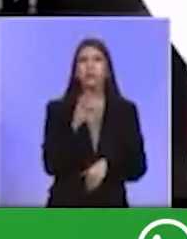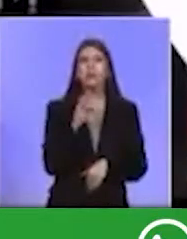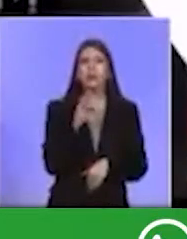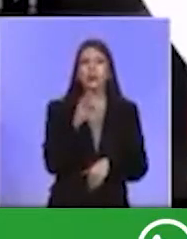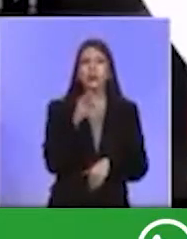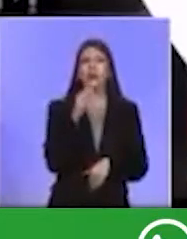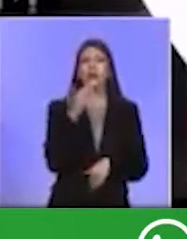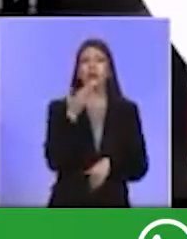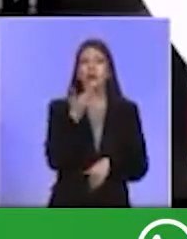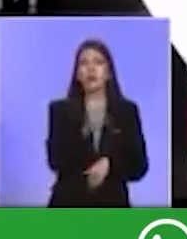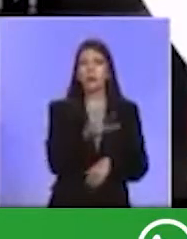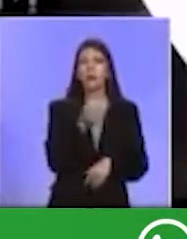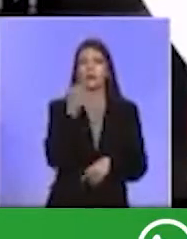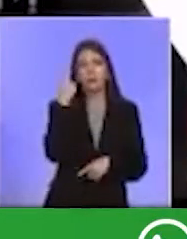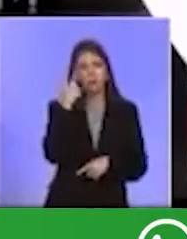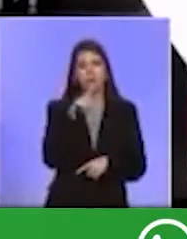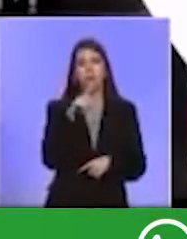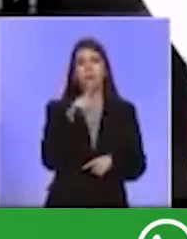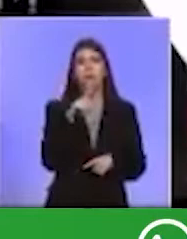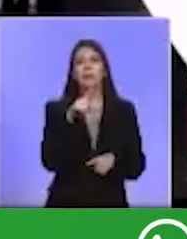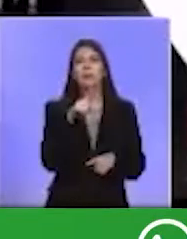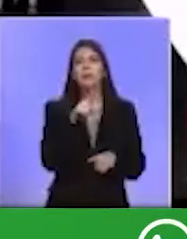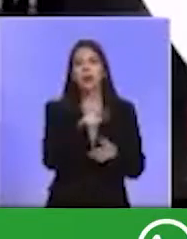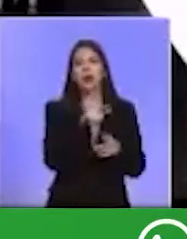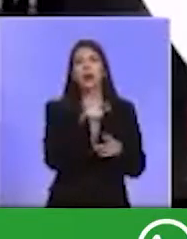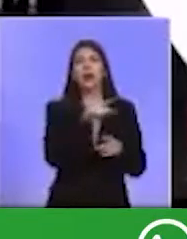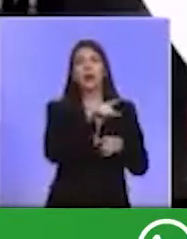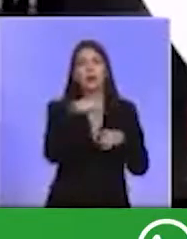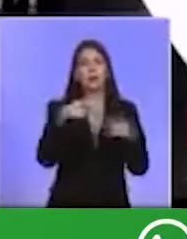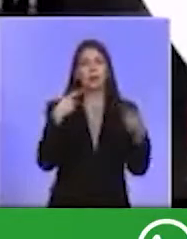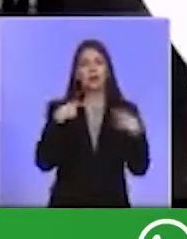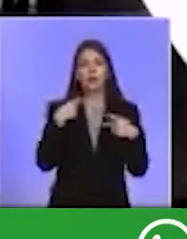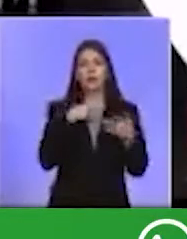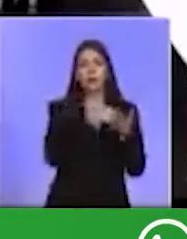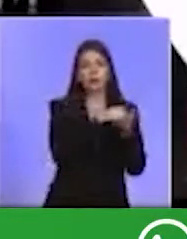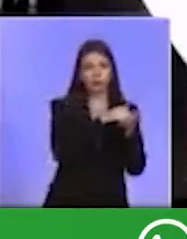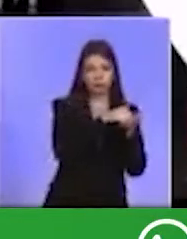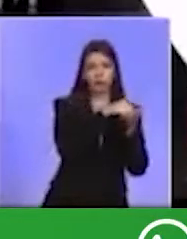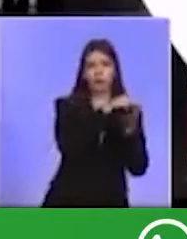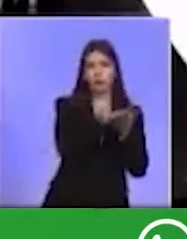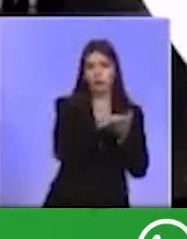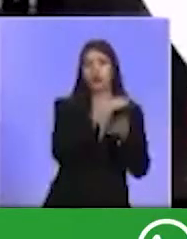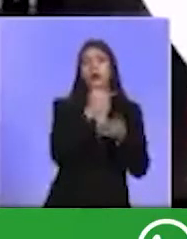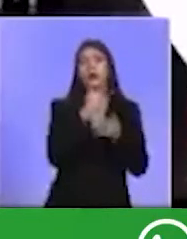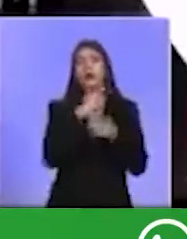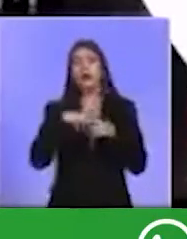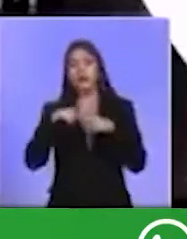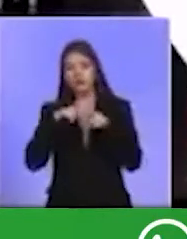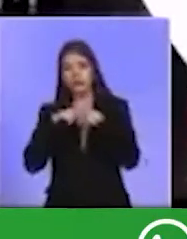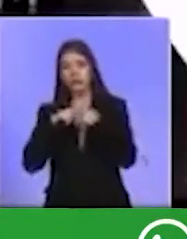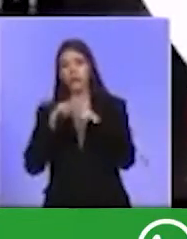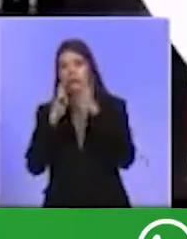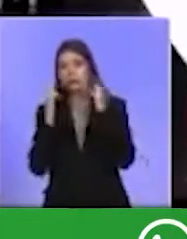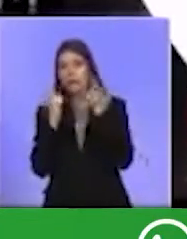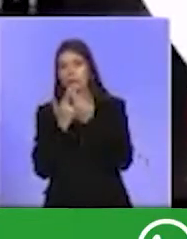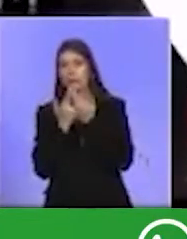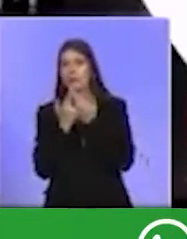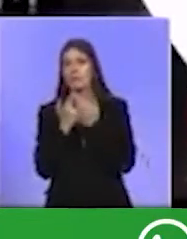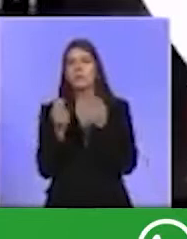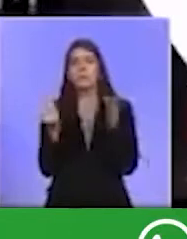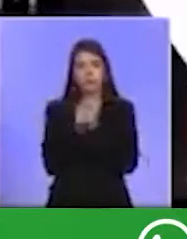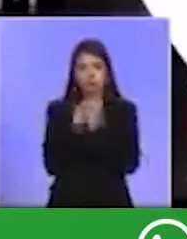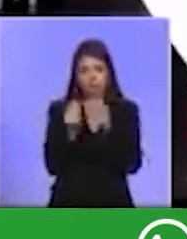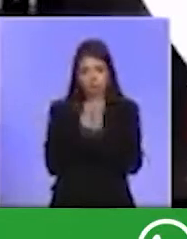tarde. El ahora depuesto José Luis Vargas Valdés está siendo